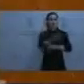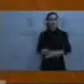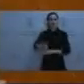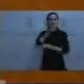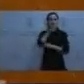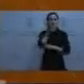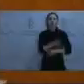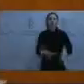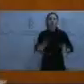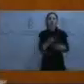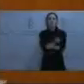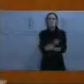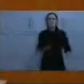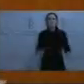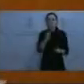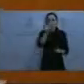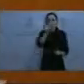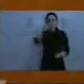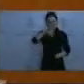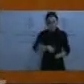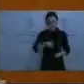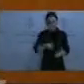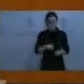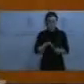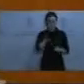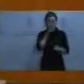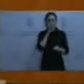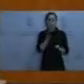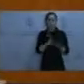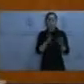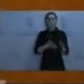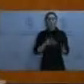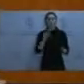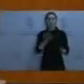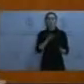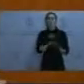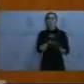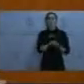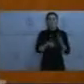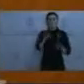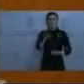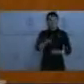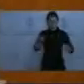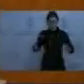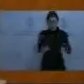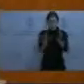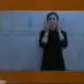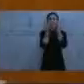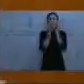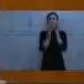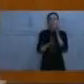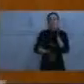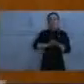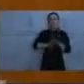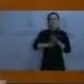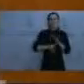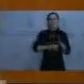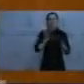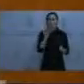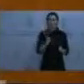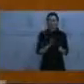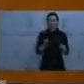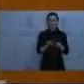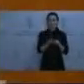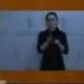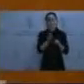irrecuperable. Este año, por ya seguir después de 4 meses de campaña de saneamiento, este año han adoptado otra